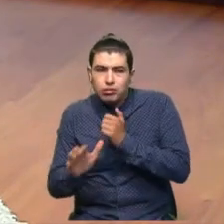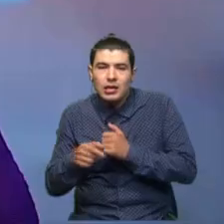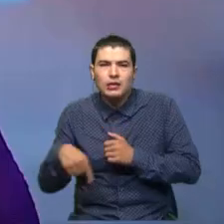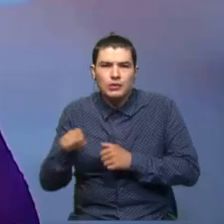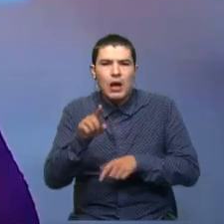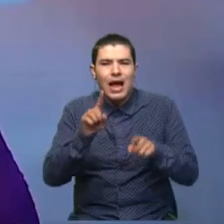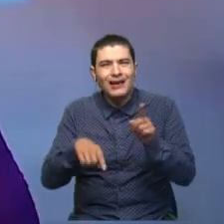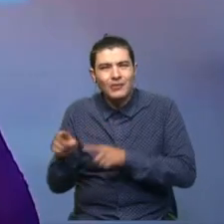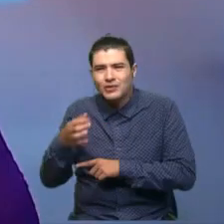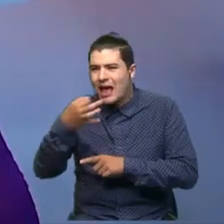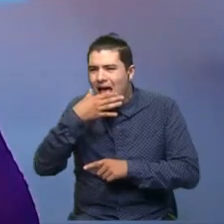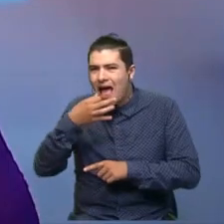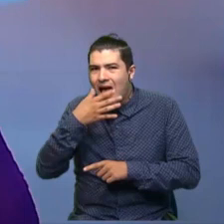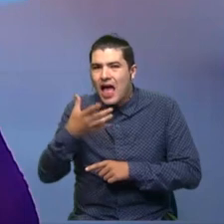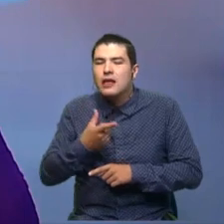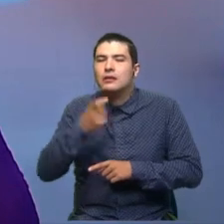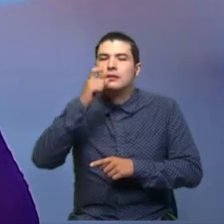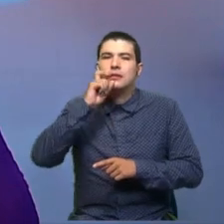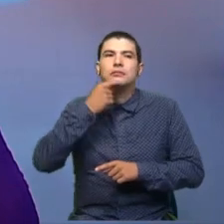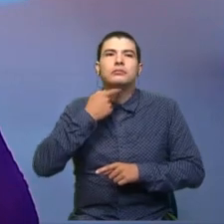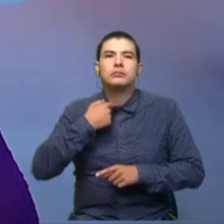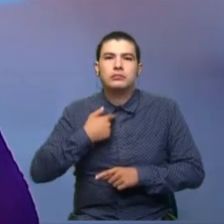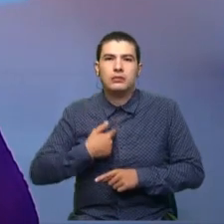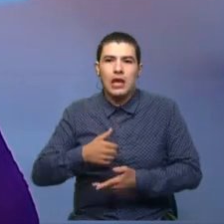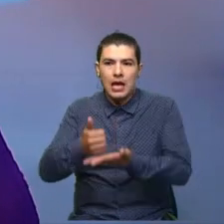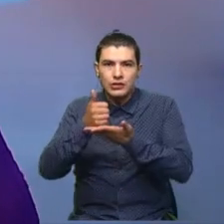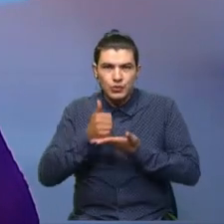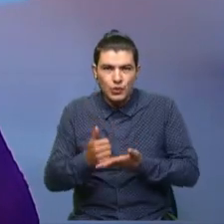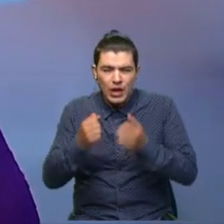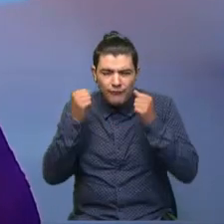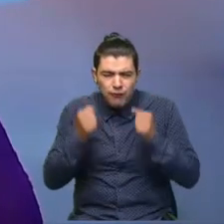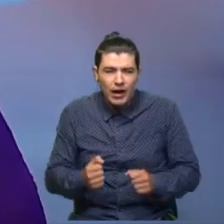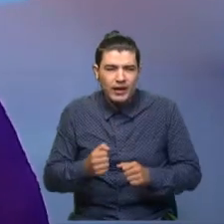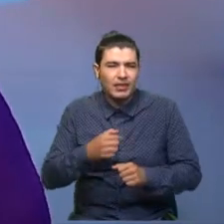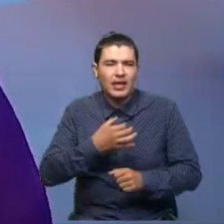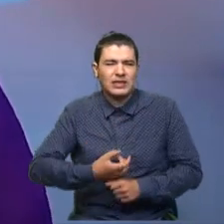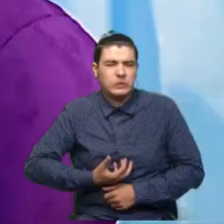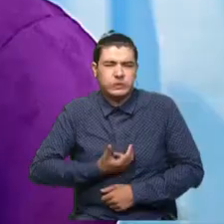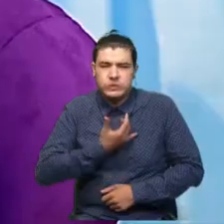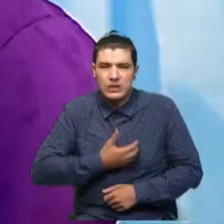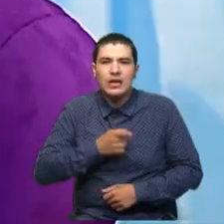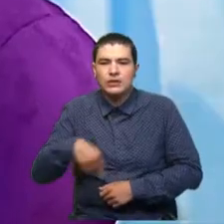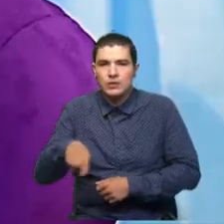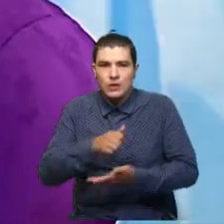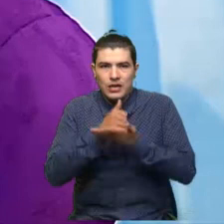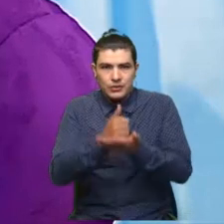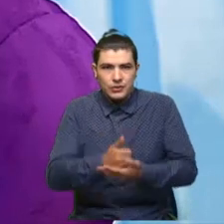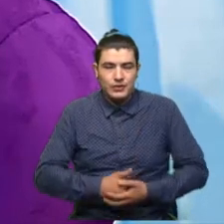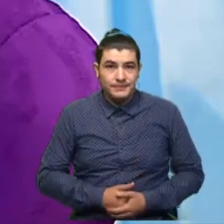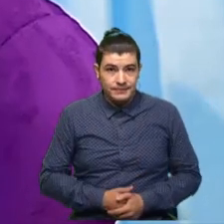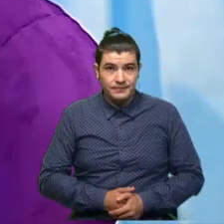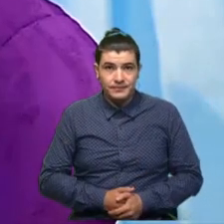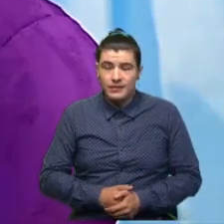que vienen en sachets que nos ayudan mucho, sobre todo en la parte aguda del reflujo. Ok, doctor, ya para